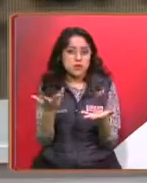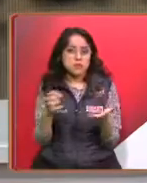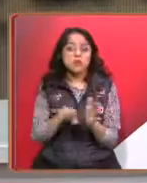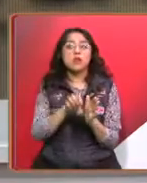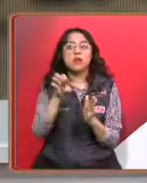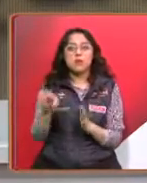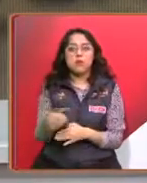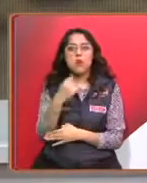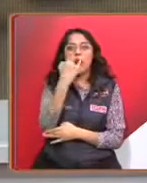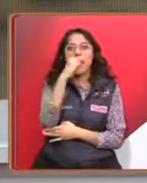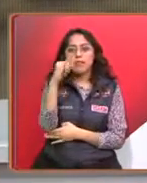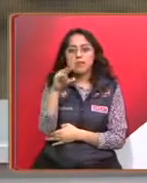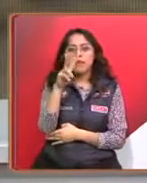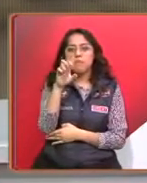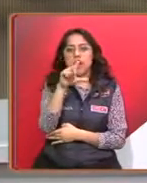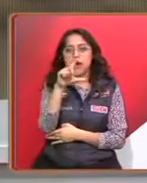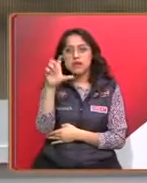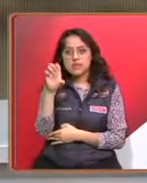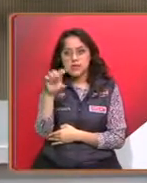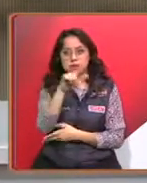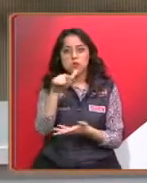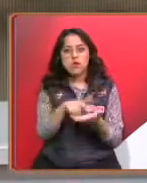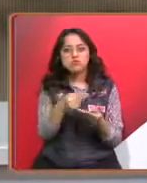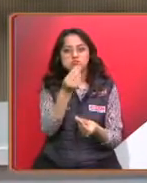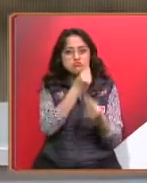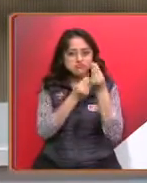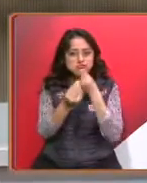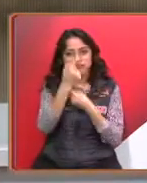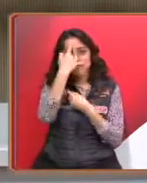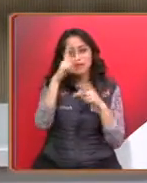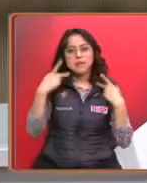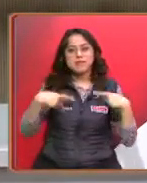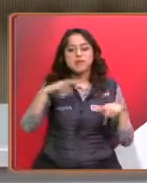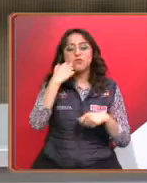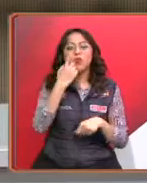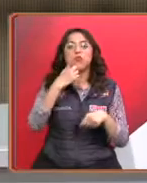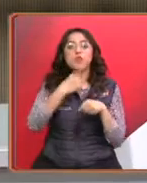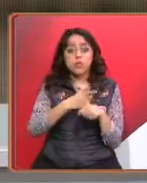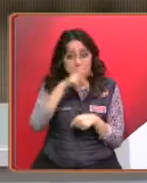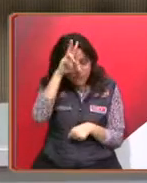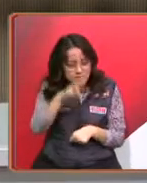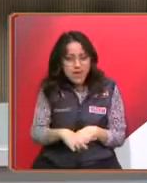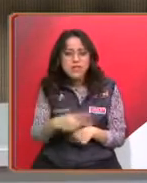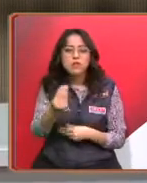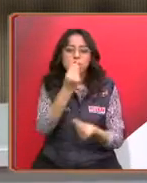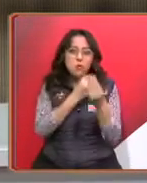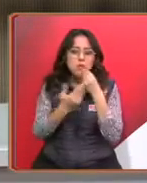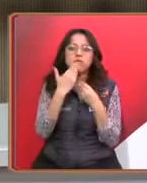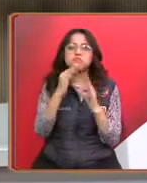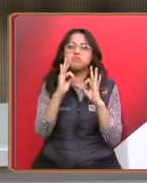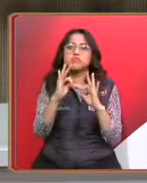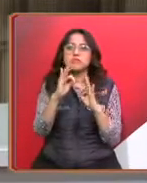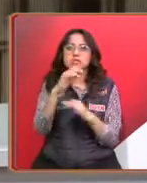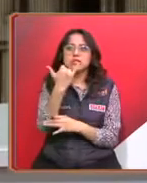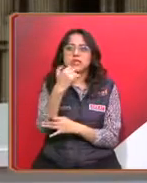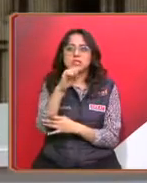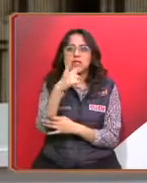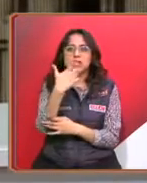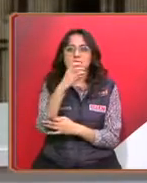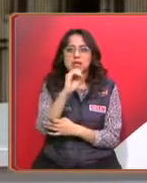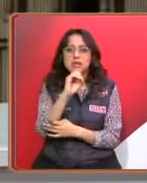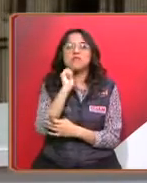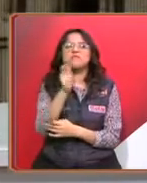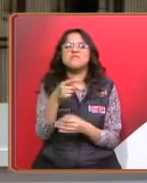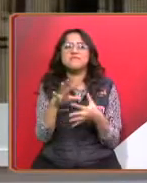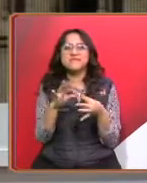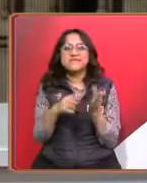El Jardín del Valle ofreció un gran banquete para voluntarios de Juguetón. ¿Sí? Yesenia Santiago nos platica